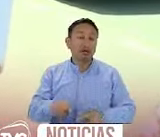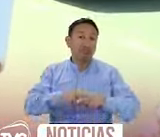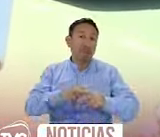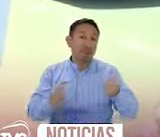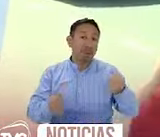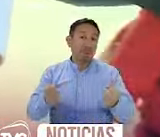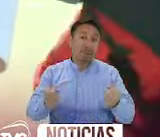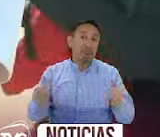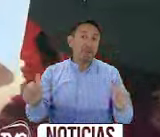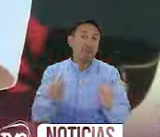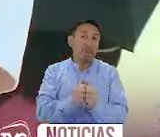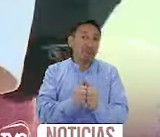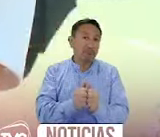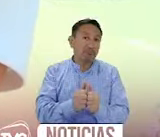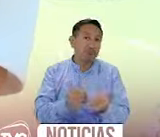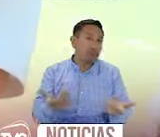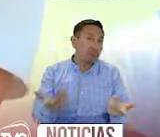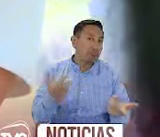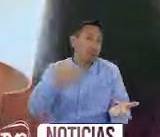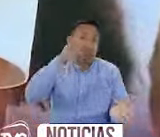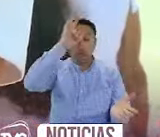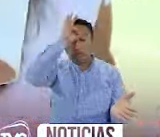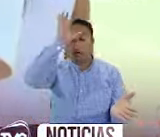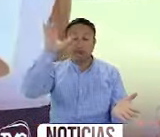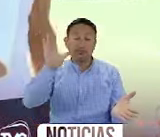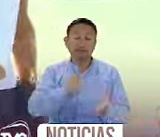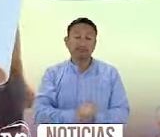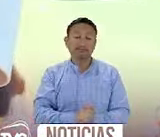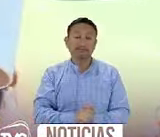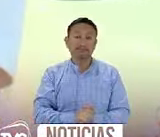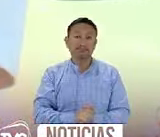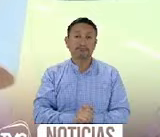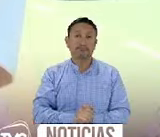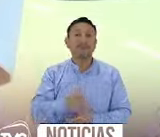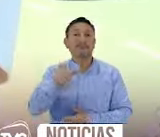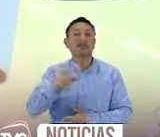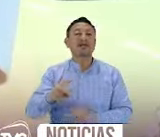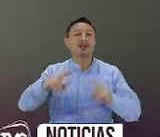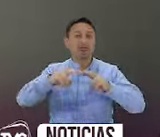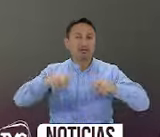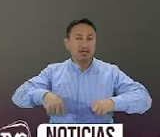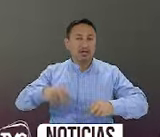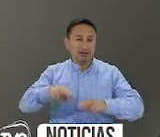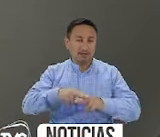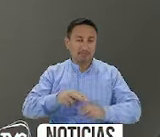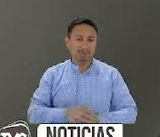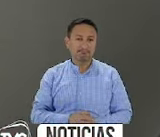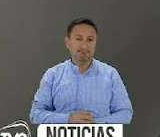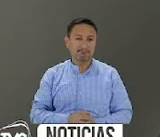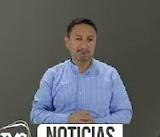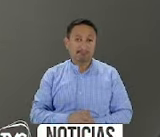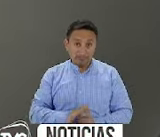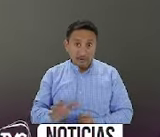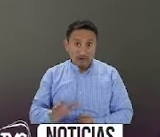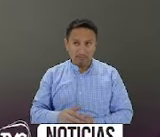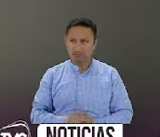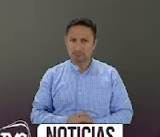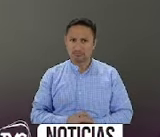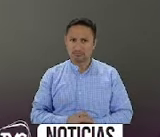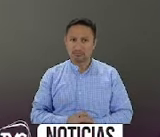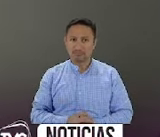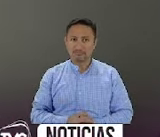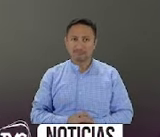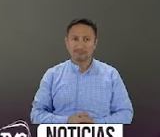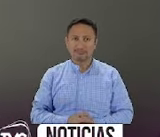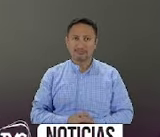O sea, solo sería una carrera que él estaba haciendo. Igual el vecino está investigando la placa del taxi. Pero eso no es todo. Con el mismo descaro vuelve